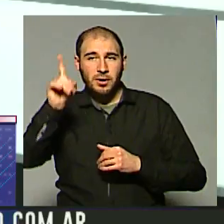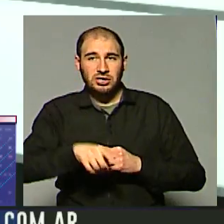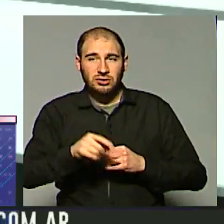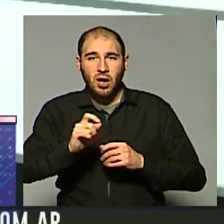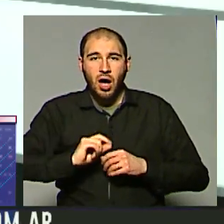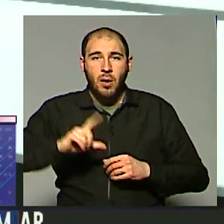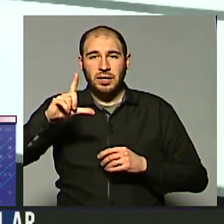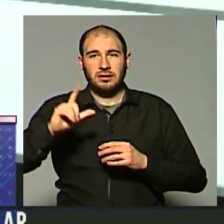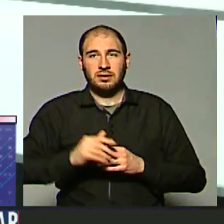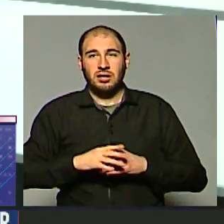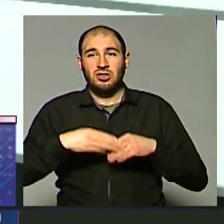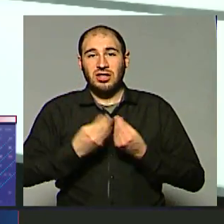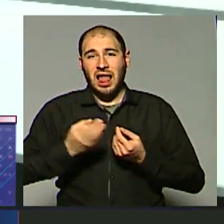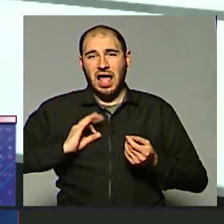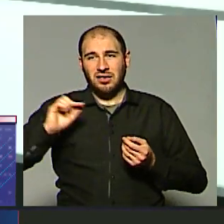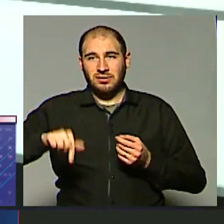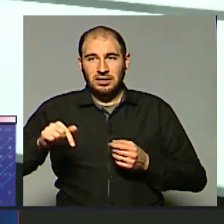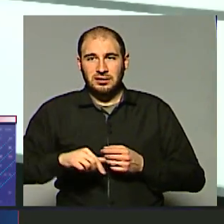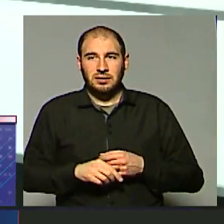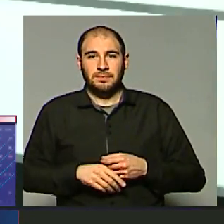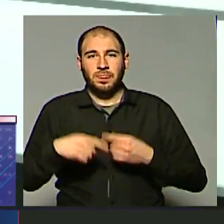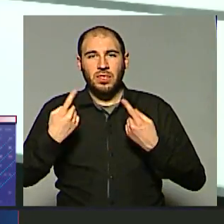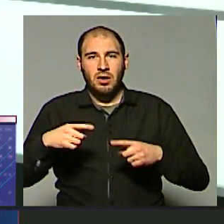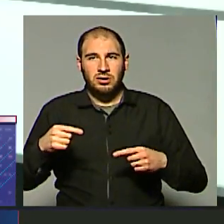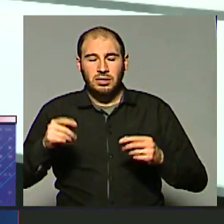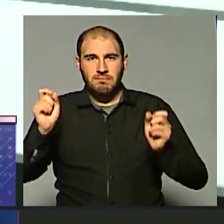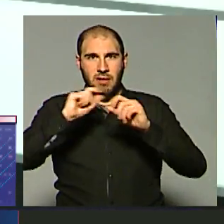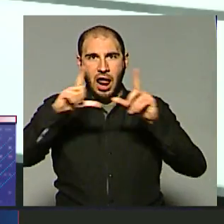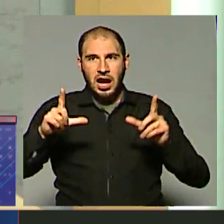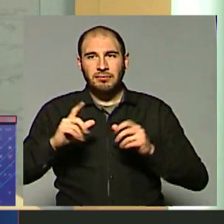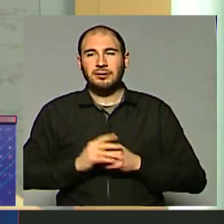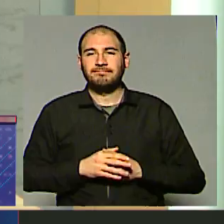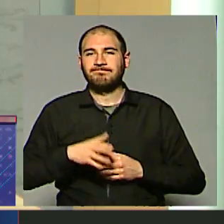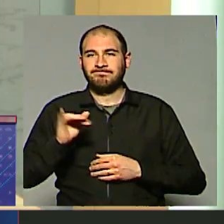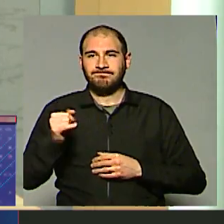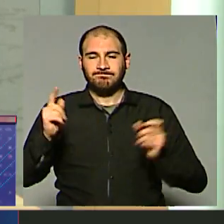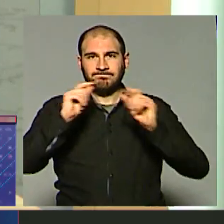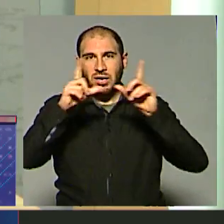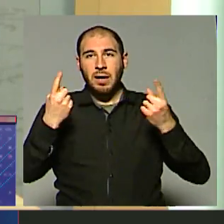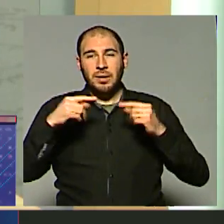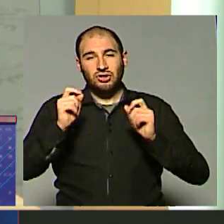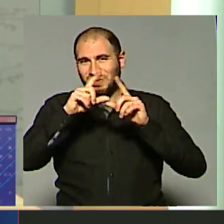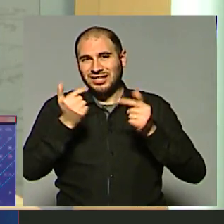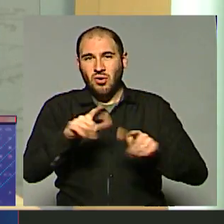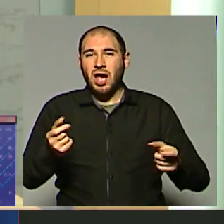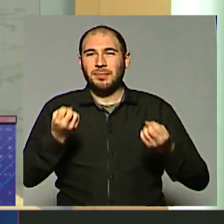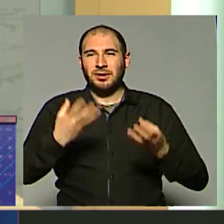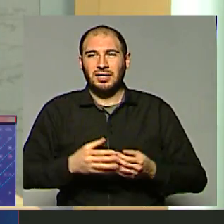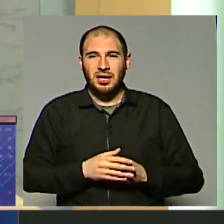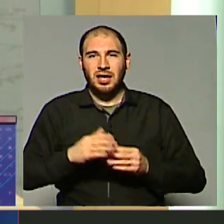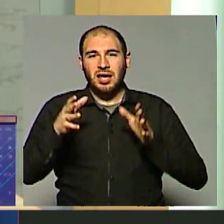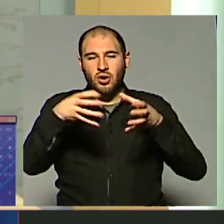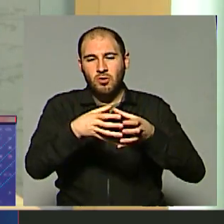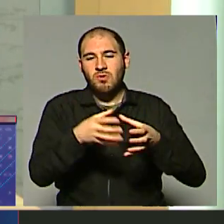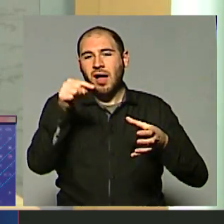de suba en lo que va de este año, algo que realmente es, podríamos decir, alarmante, ¿no? Es alarmante, pero no sorprende, porque el rubro